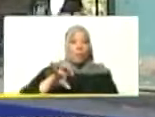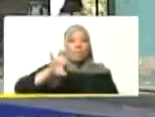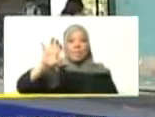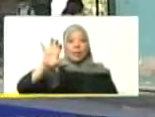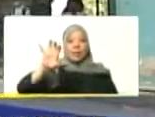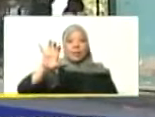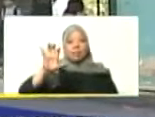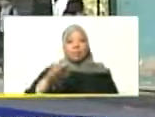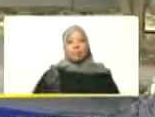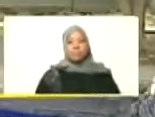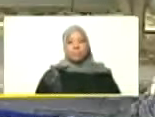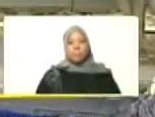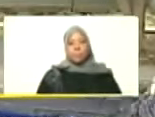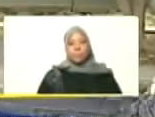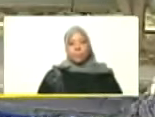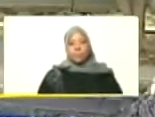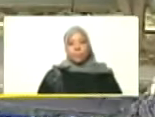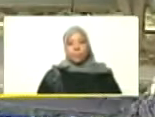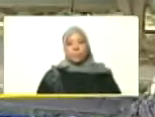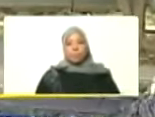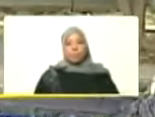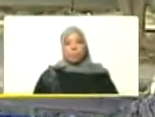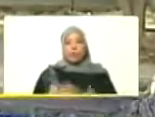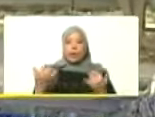jefe, mire,